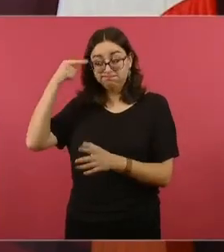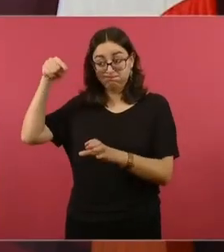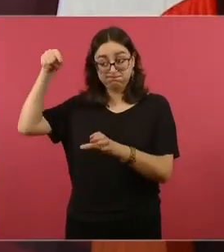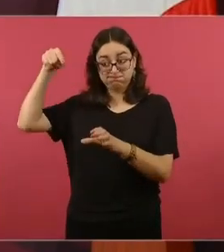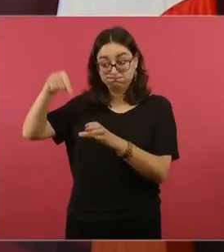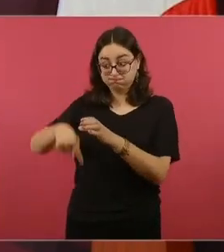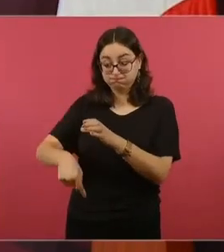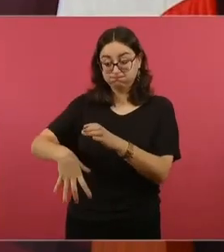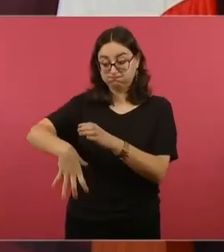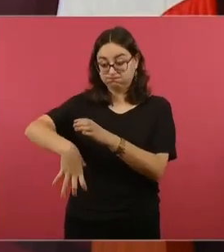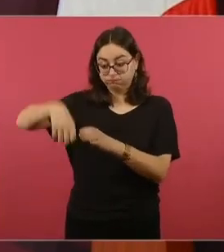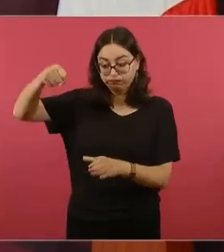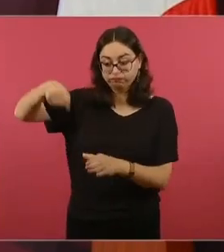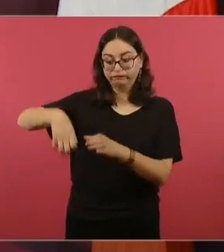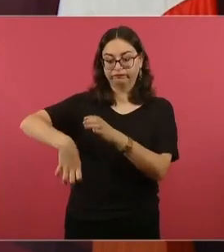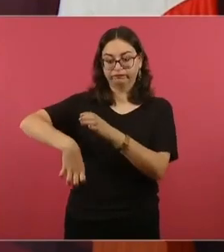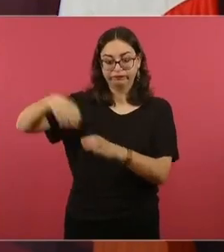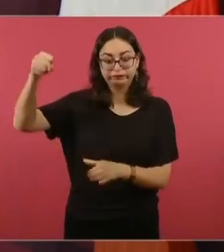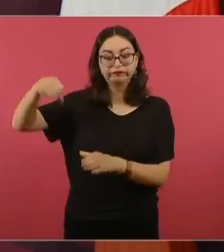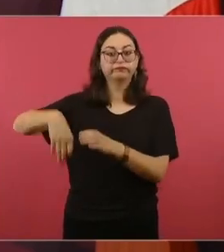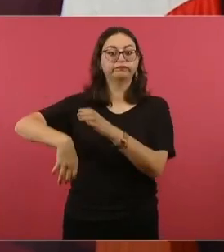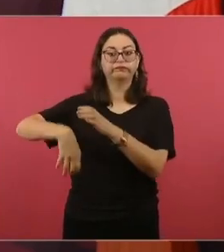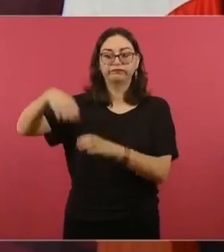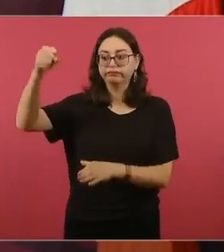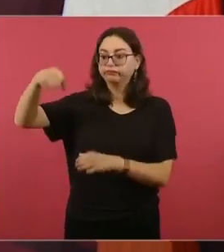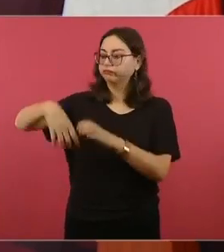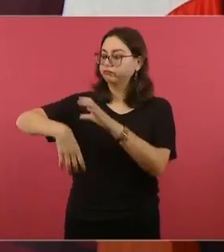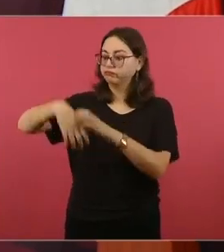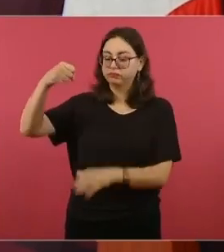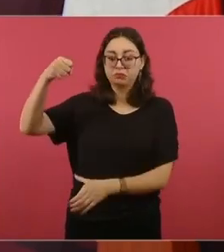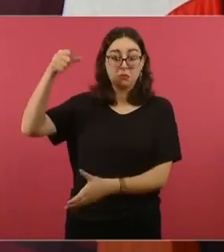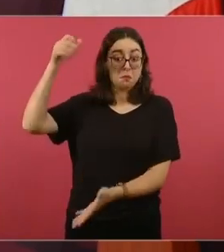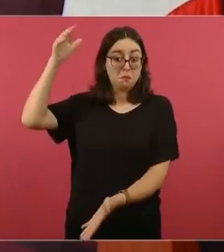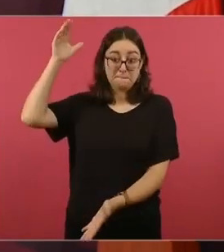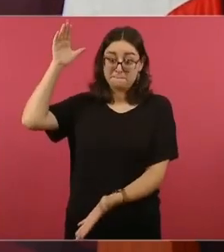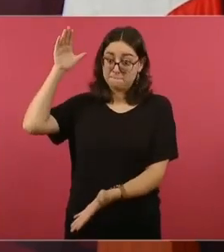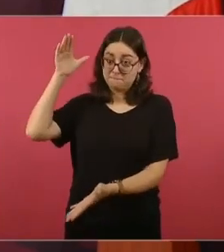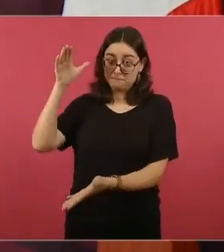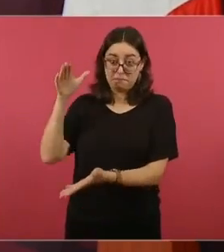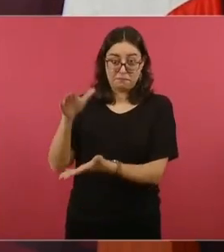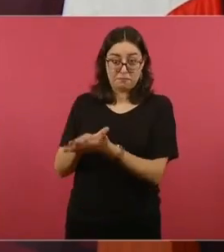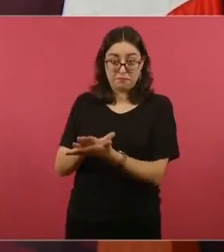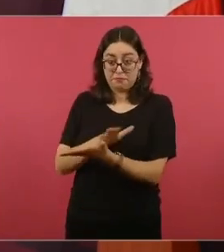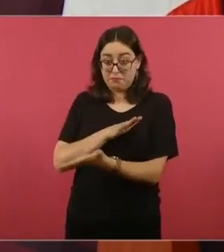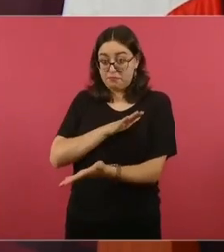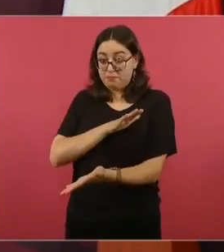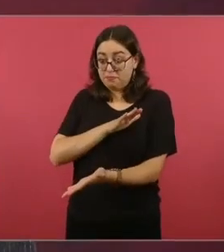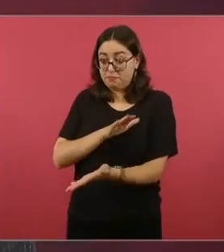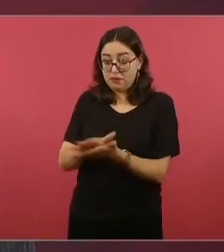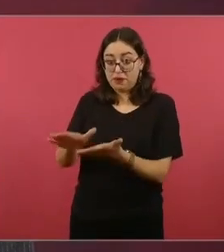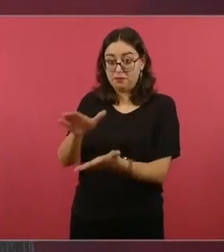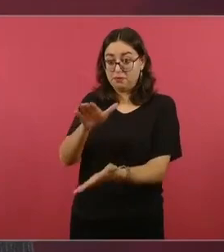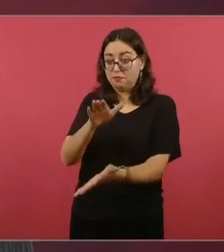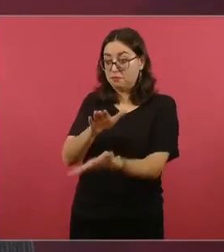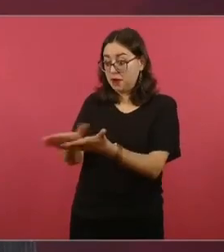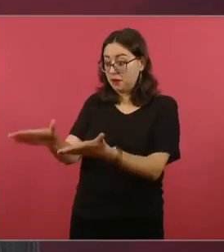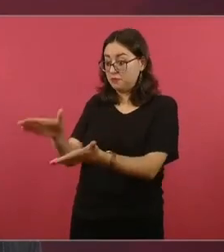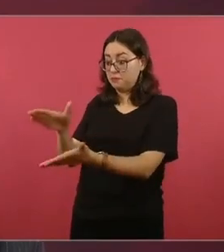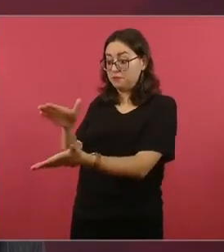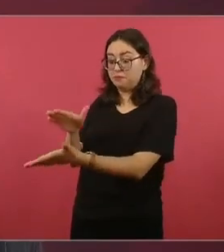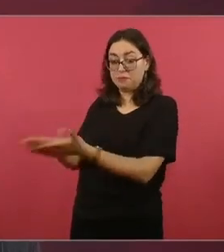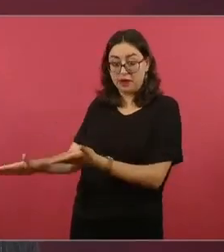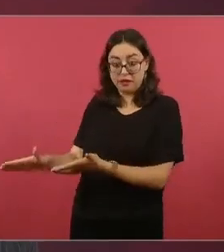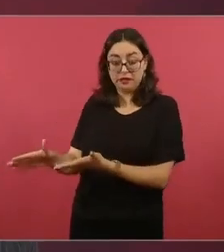querían sacar y sacar petróleo y intervinieron los